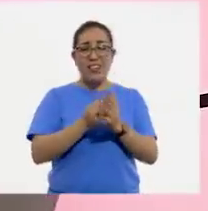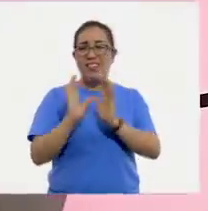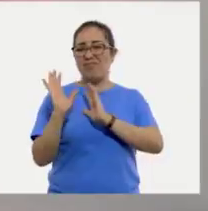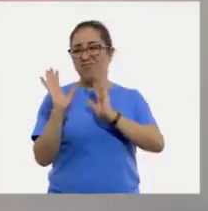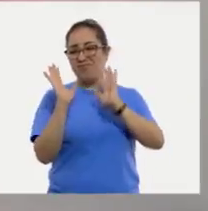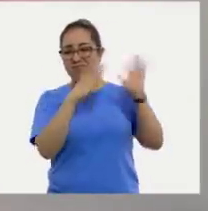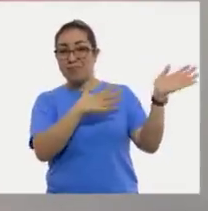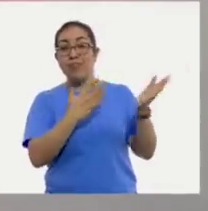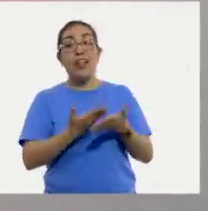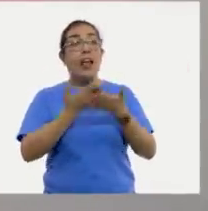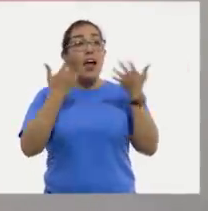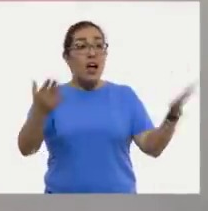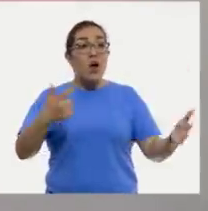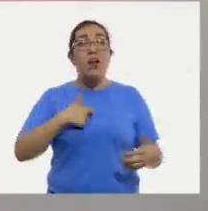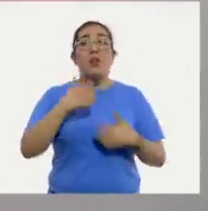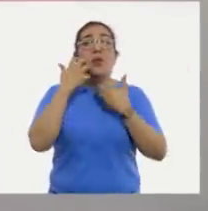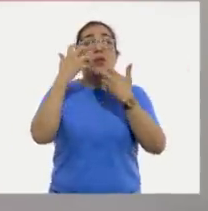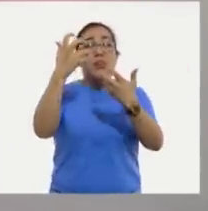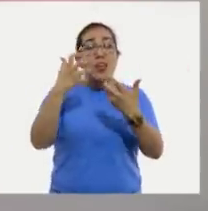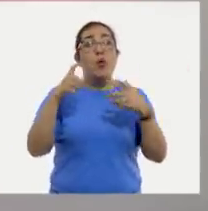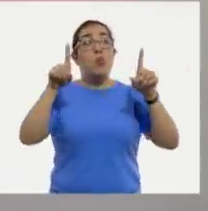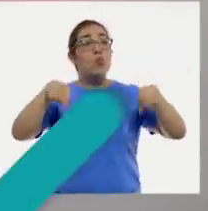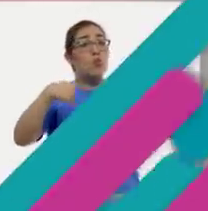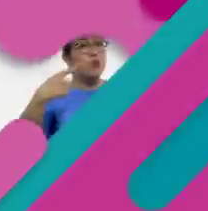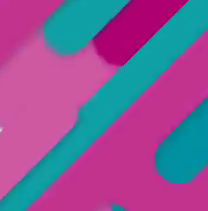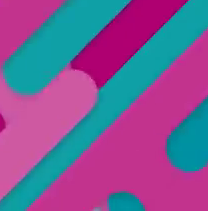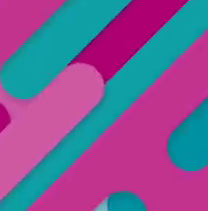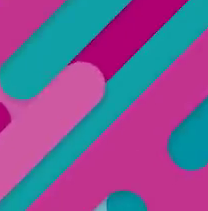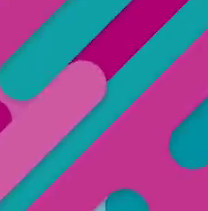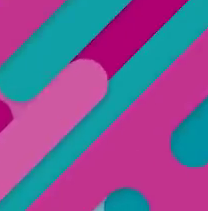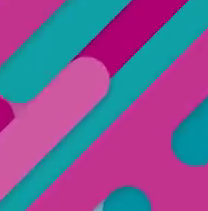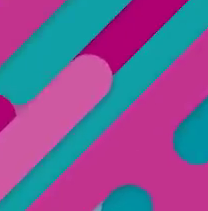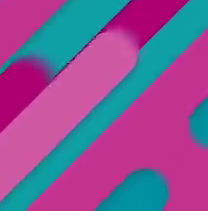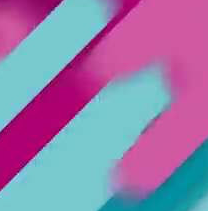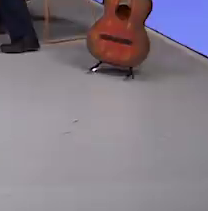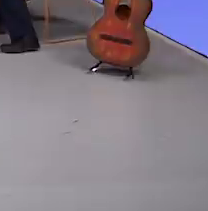un rato viendo un sketch musical. ¡Adelante!